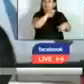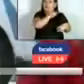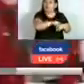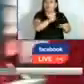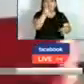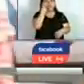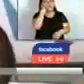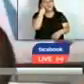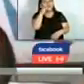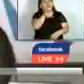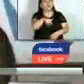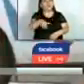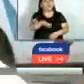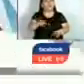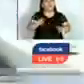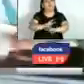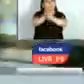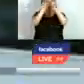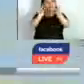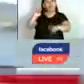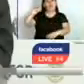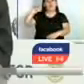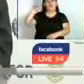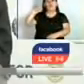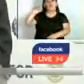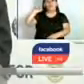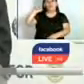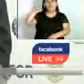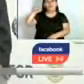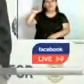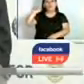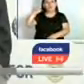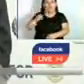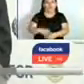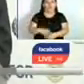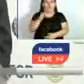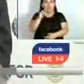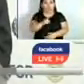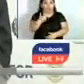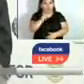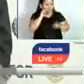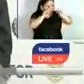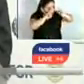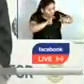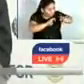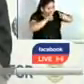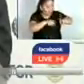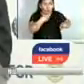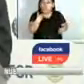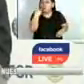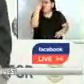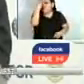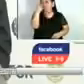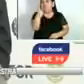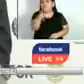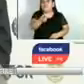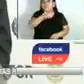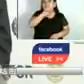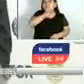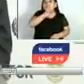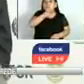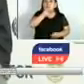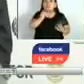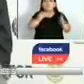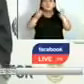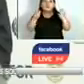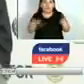se registró en San Rafael Obrajuelo, La Paz. Por el momento se está procesando la escena, no tenemos pleno conocimiento si efectivamente